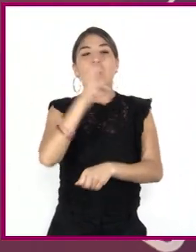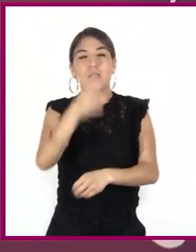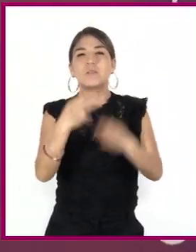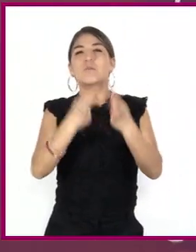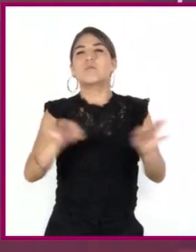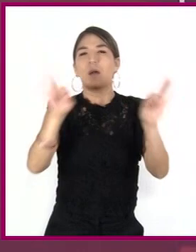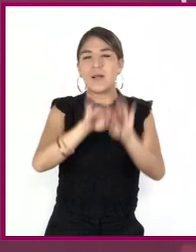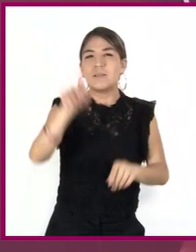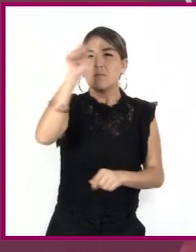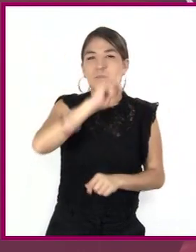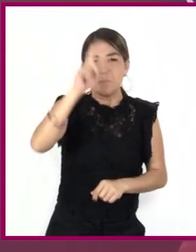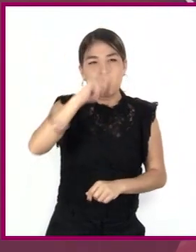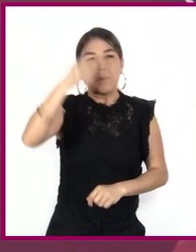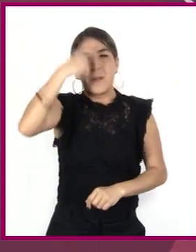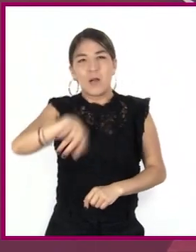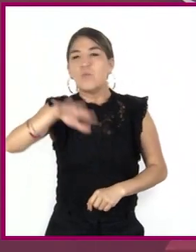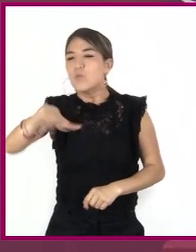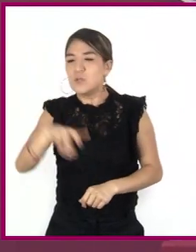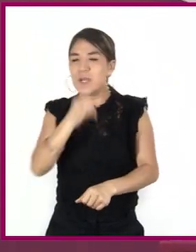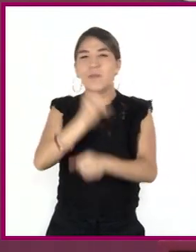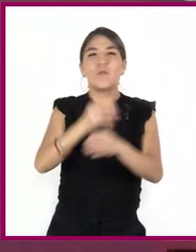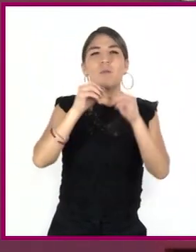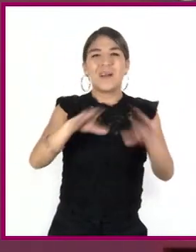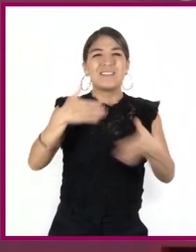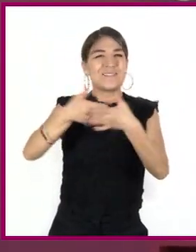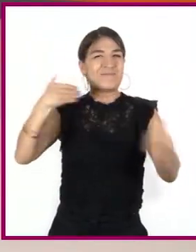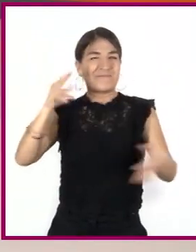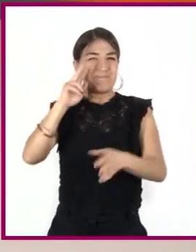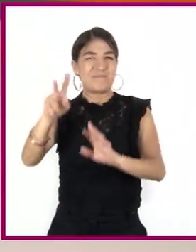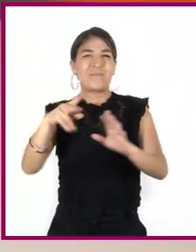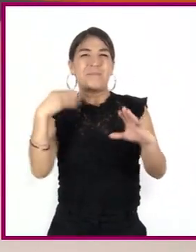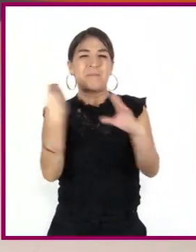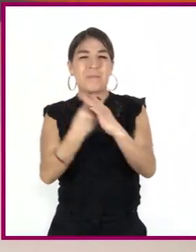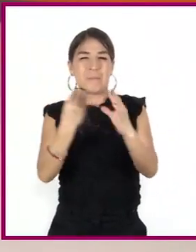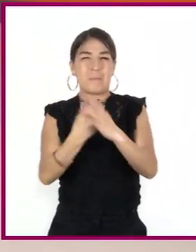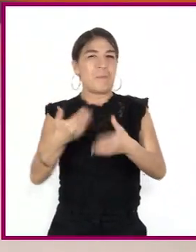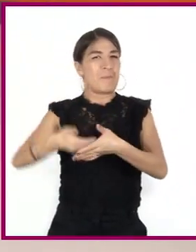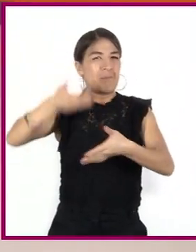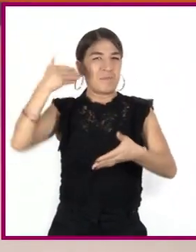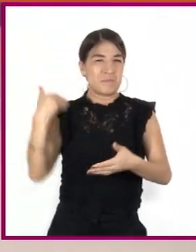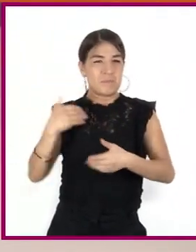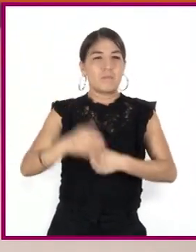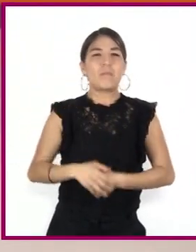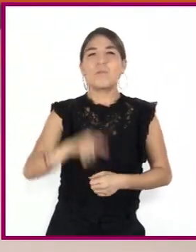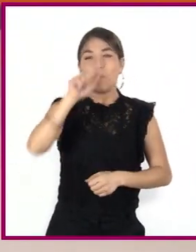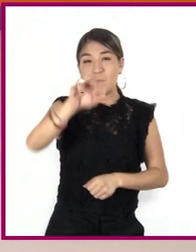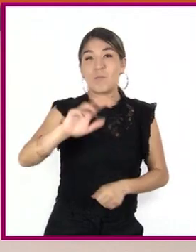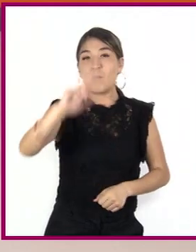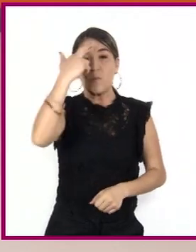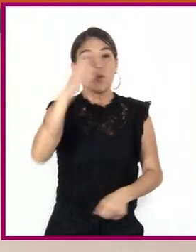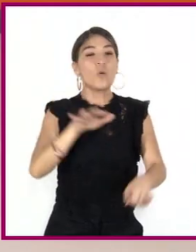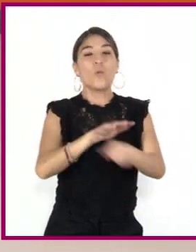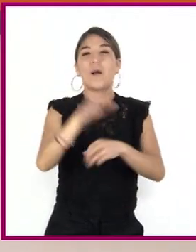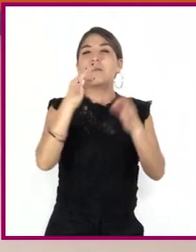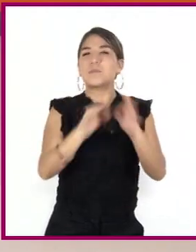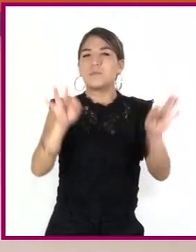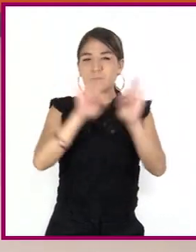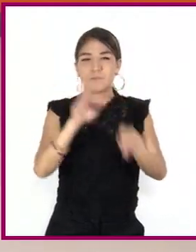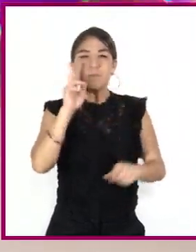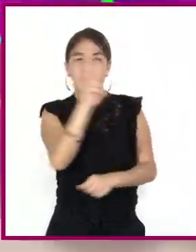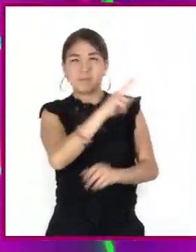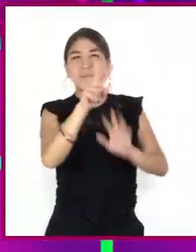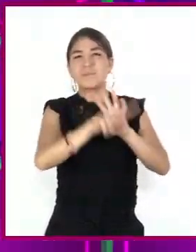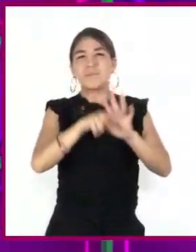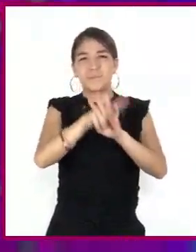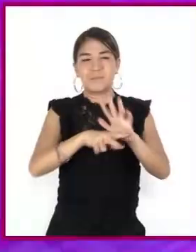las recomendaciones para buscar información que vimos en la sesión anterior. Recordemos una de las principales con el siguiente video.